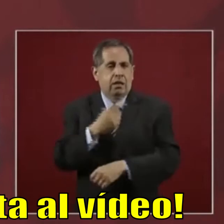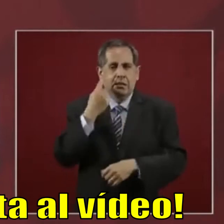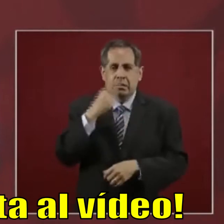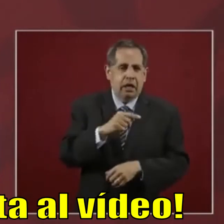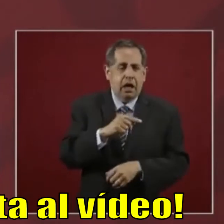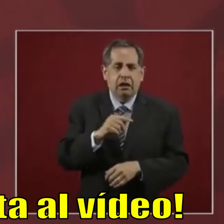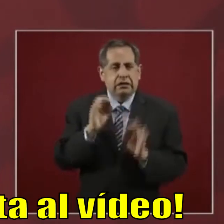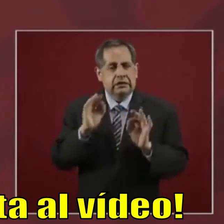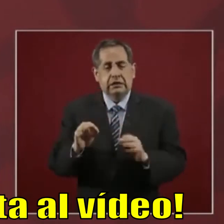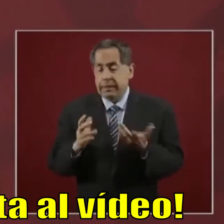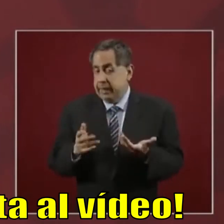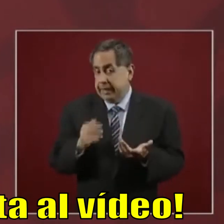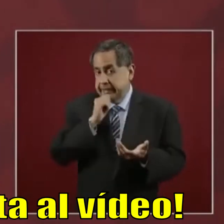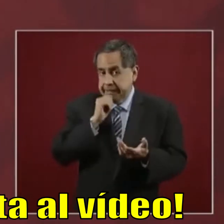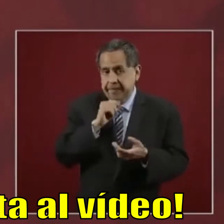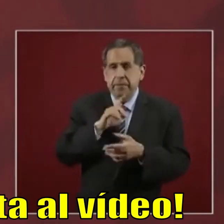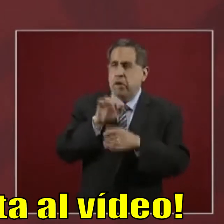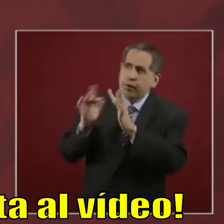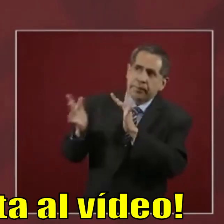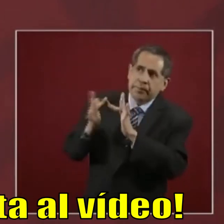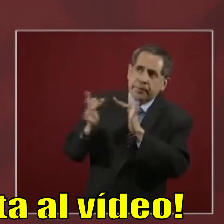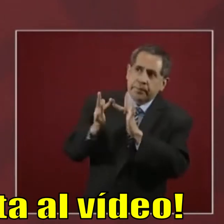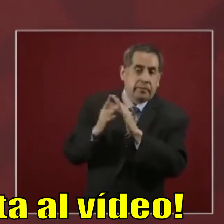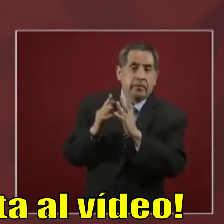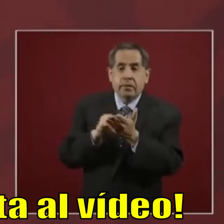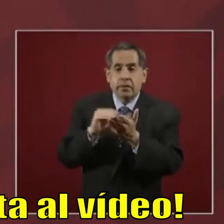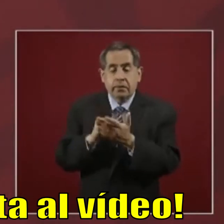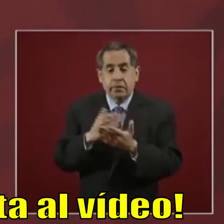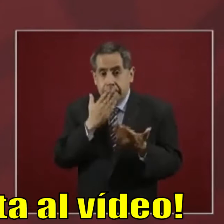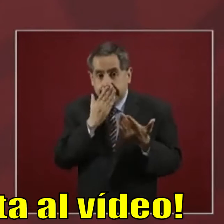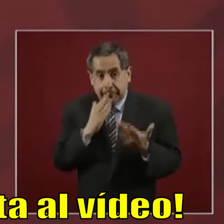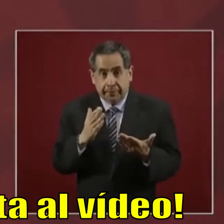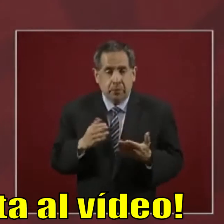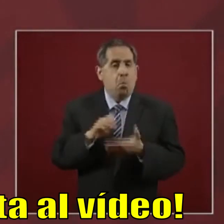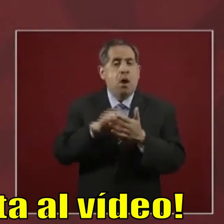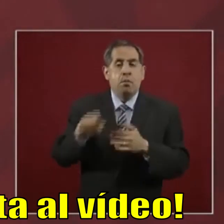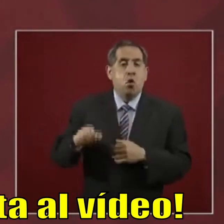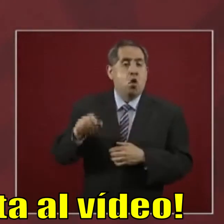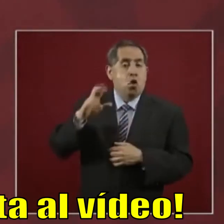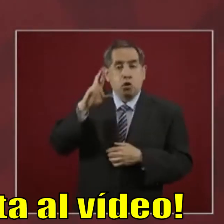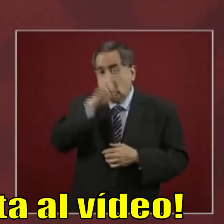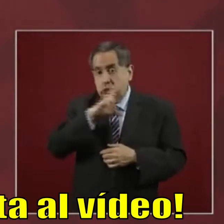la comunicación, en el caso de Rusia,